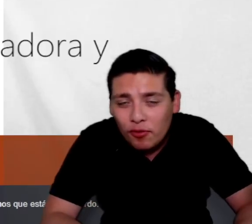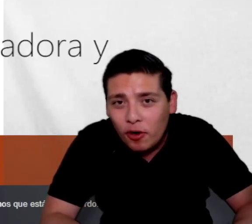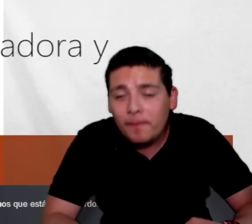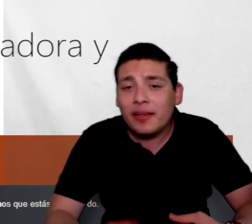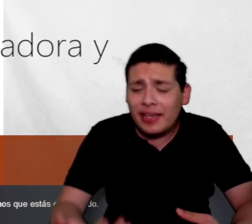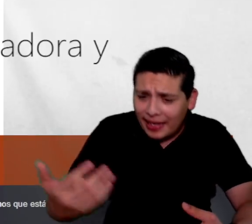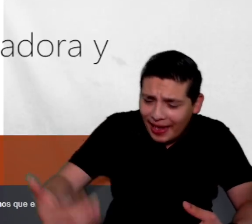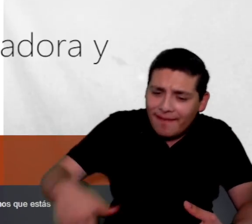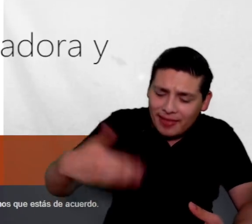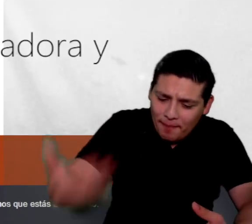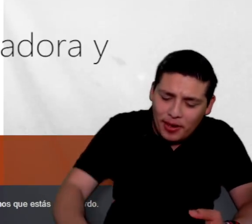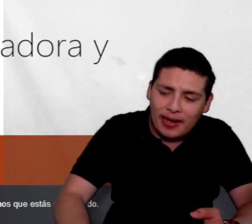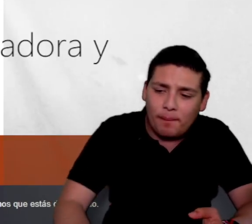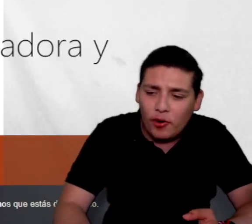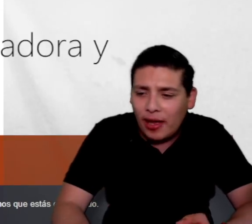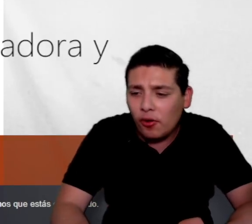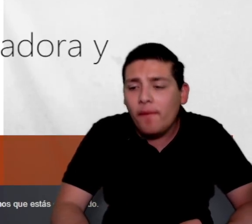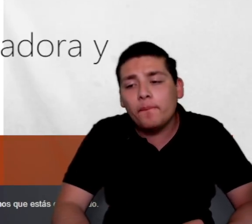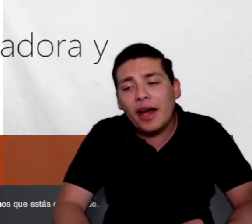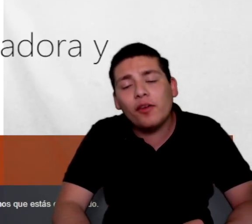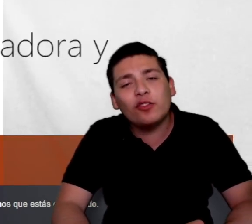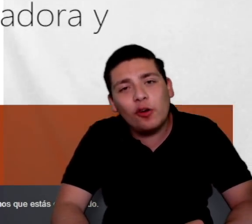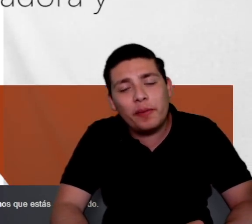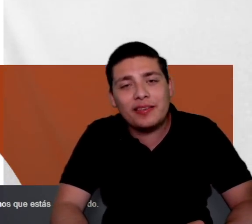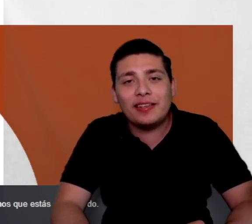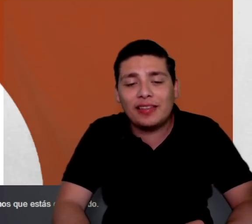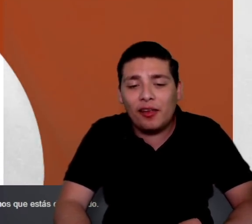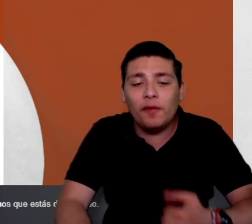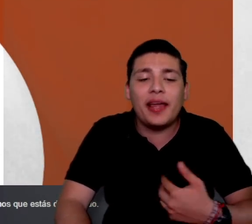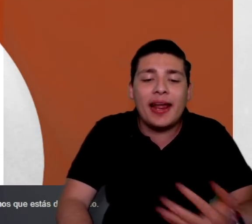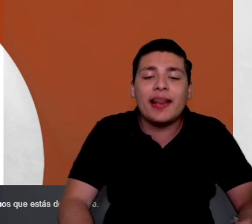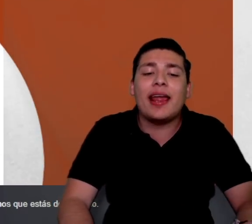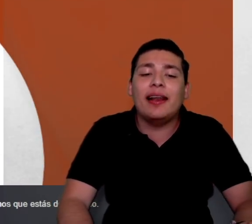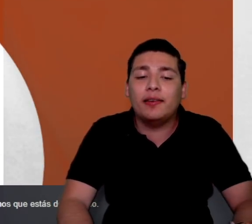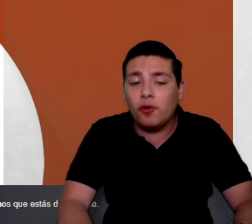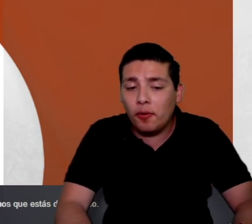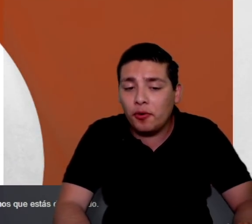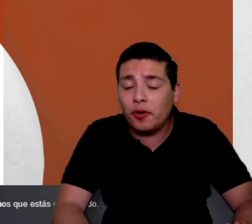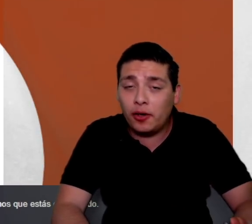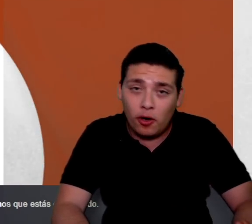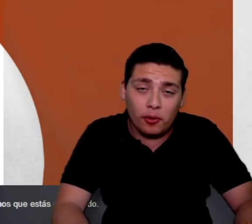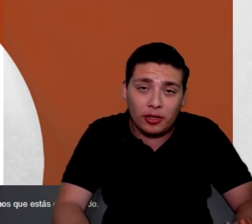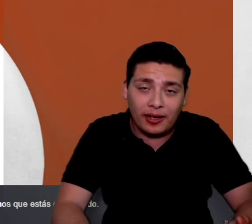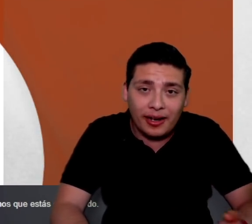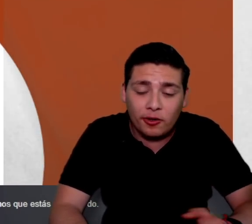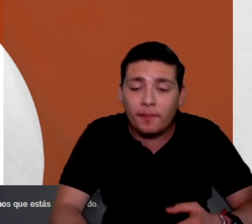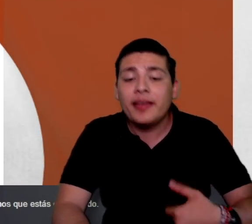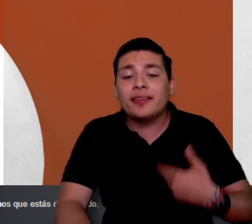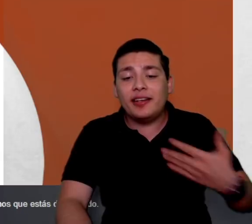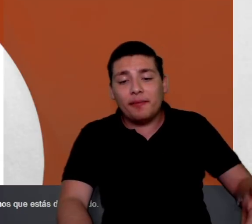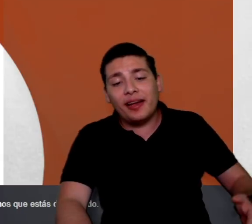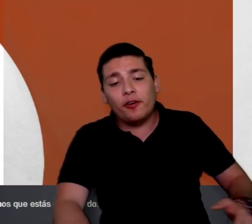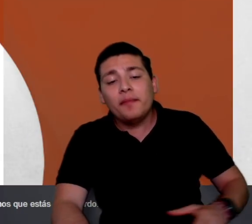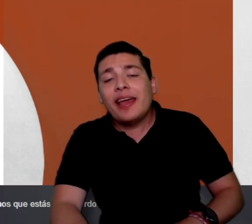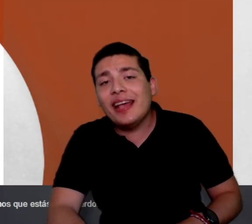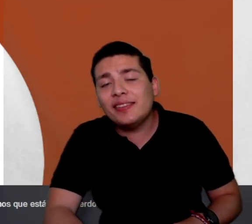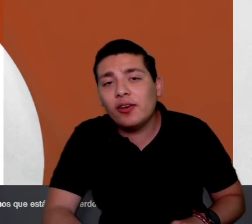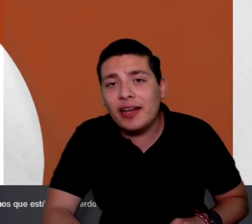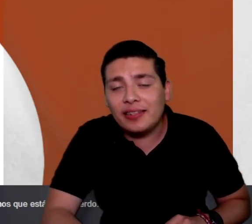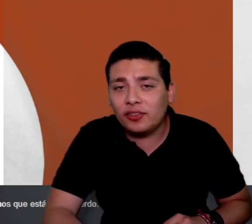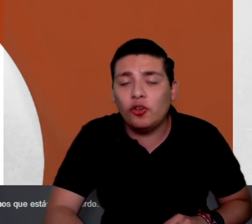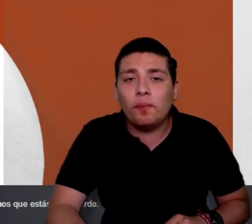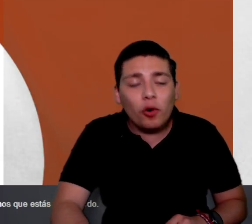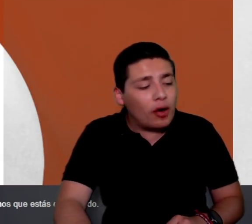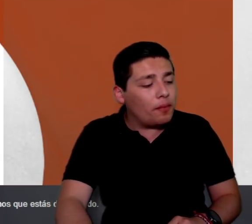el mundo y que han también apoyado varios golpes de estado en el globo terráqueo. Sin embargo,